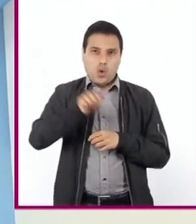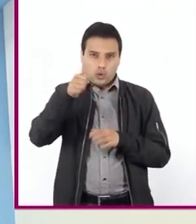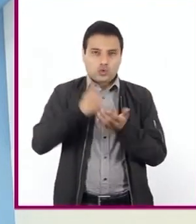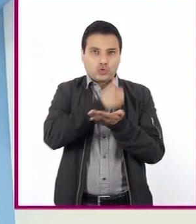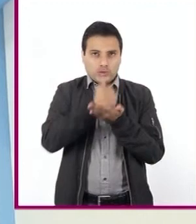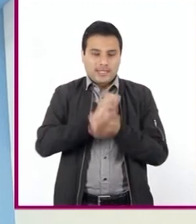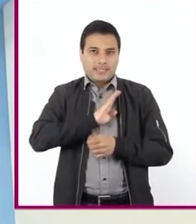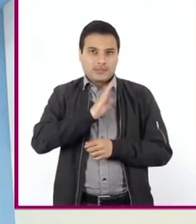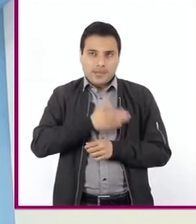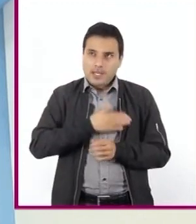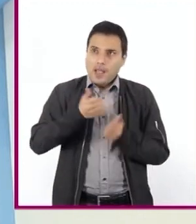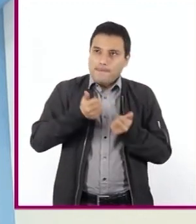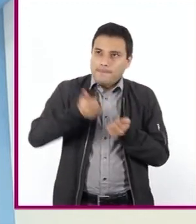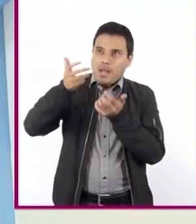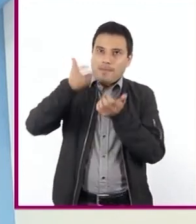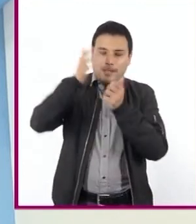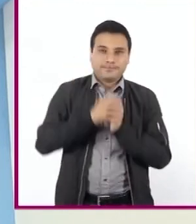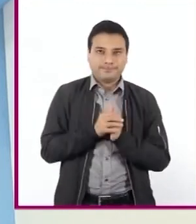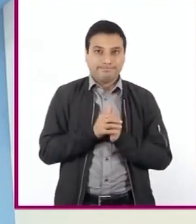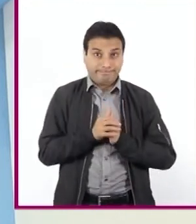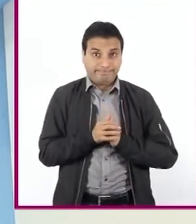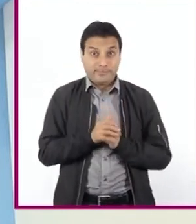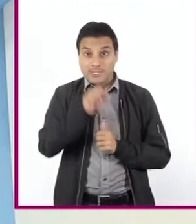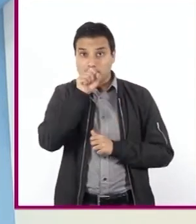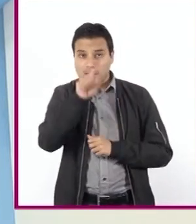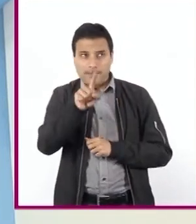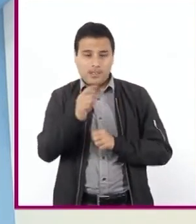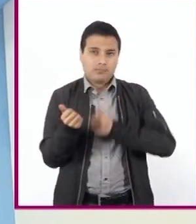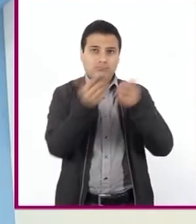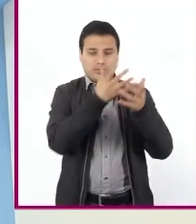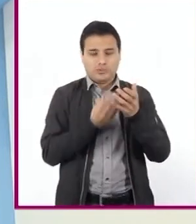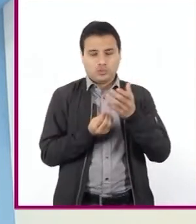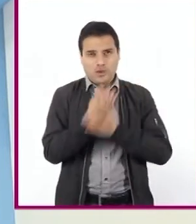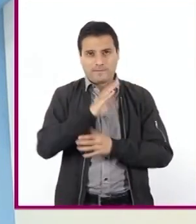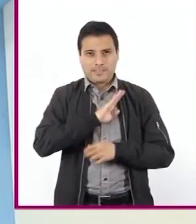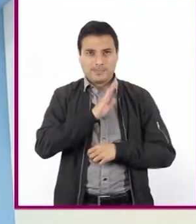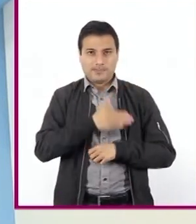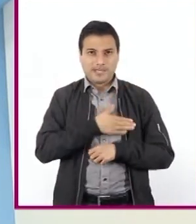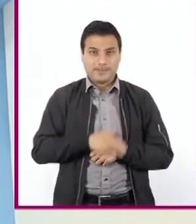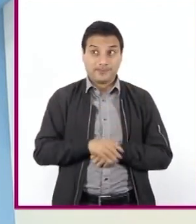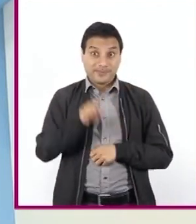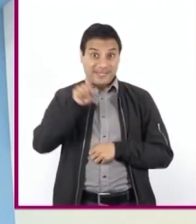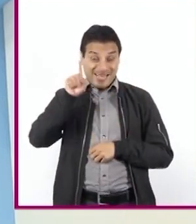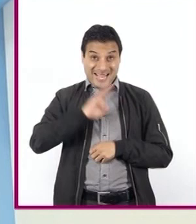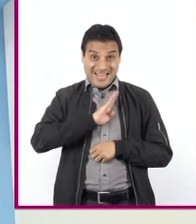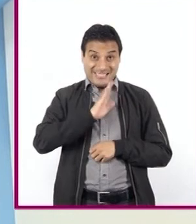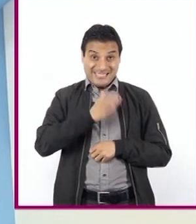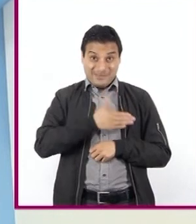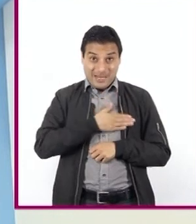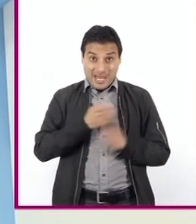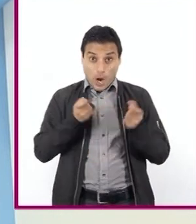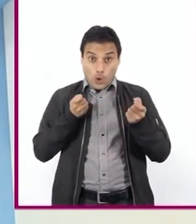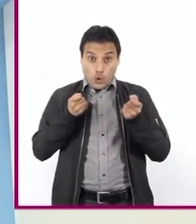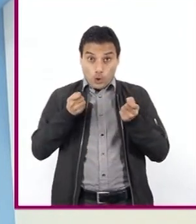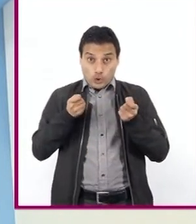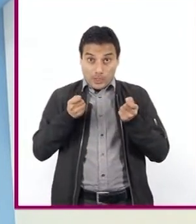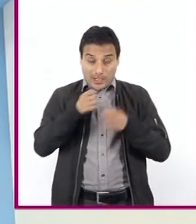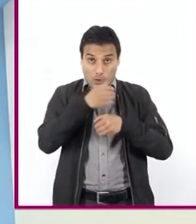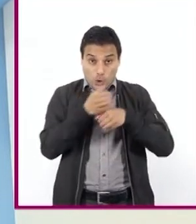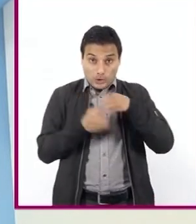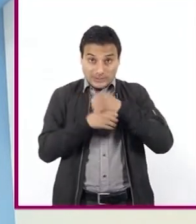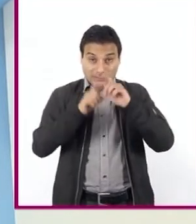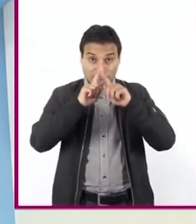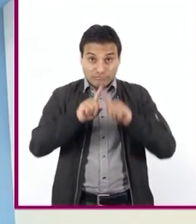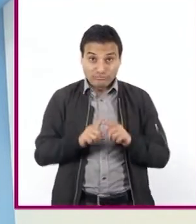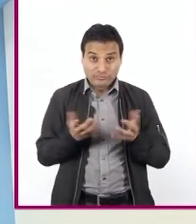y extranjeras rumbo a Nueva España. Y aunque España controlaba la llegada de la mercancía, en el